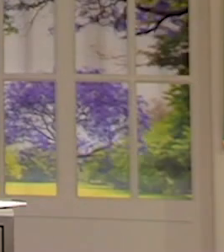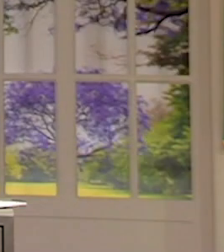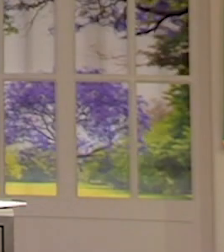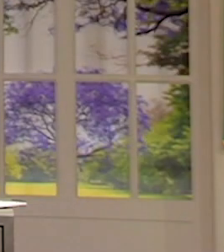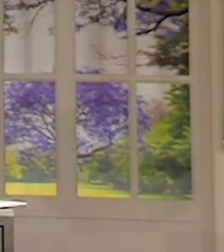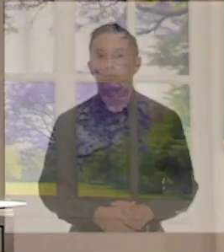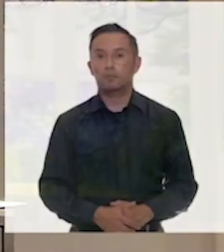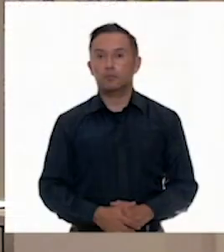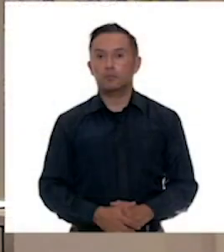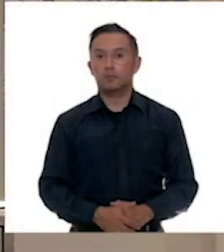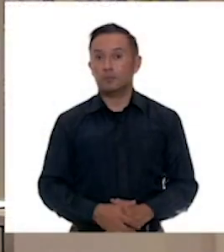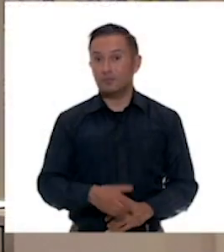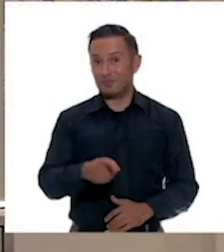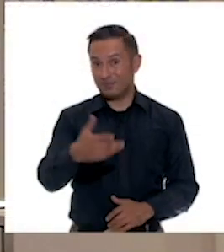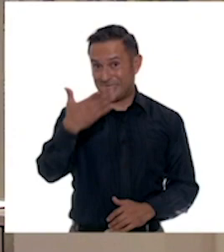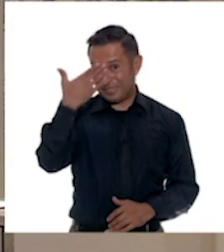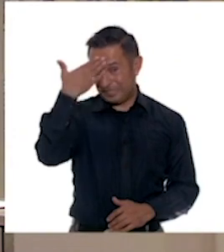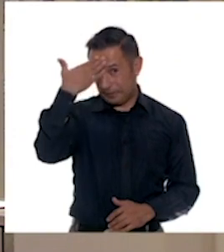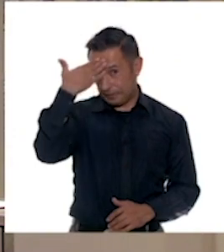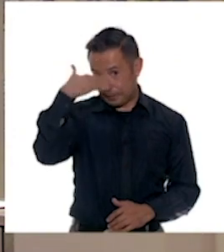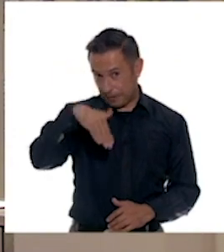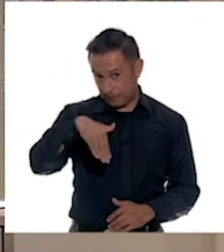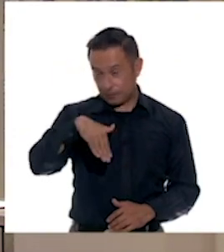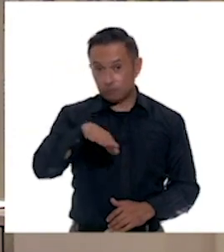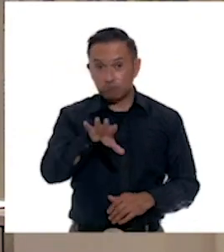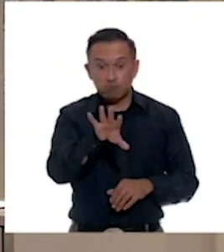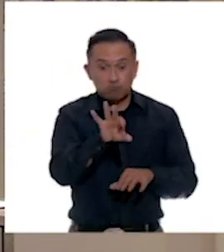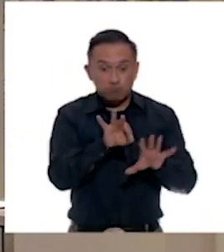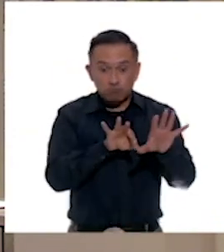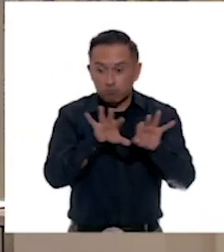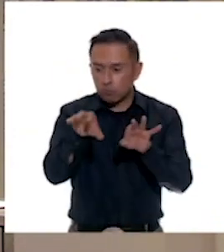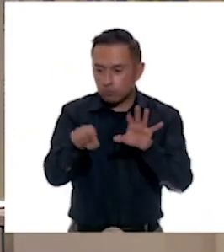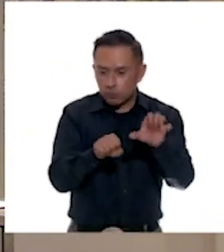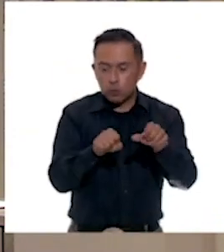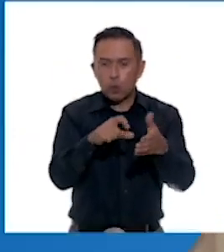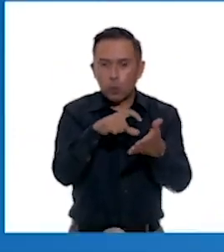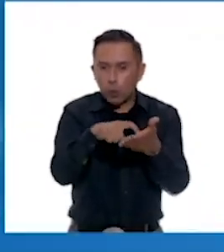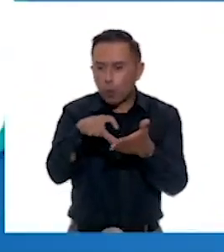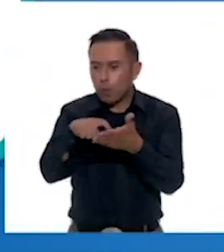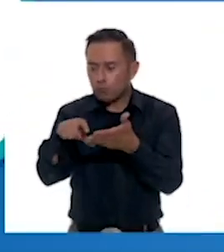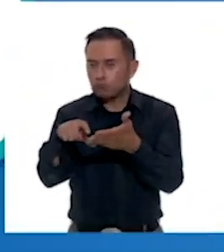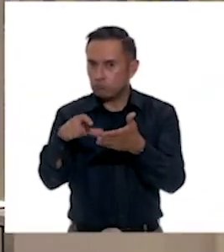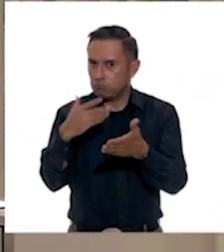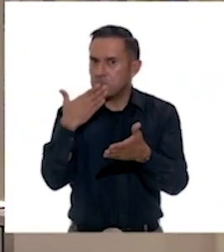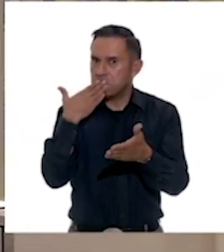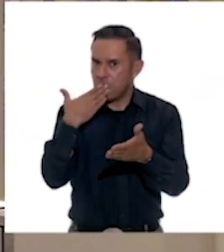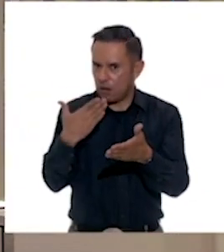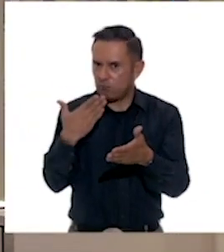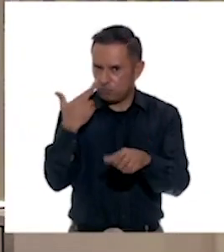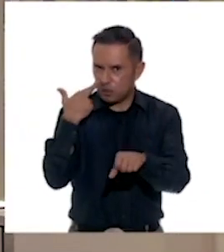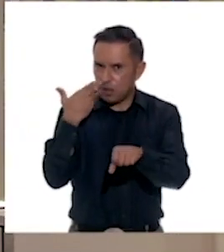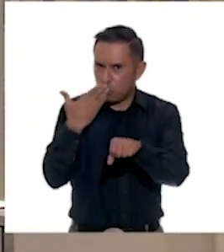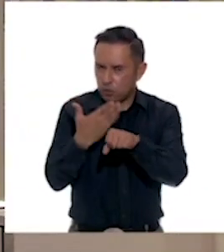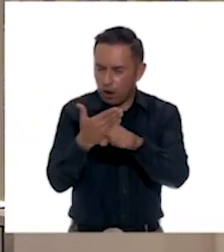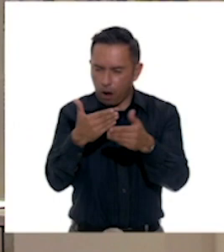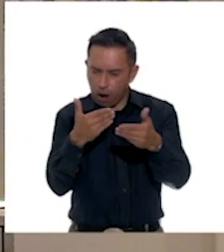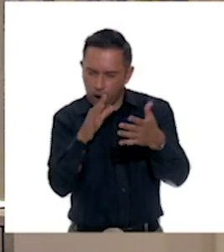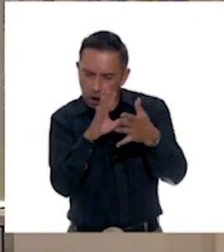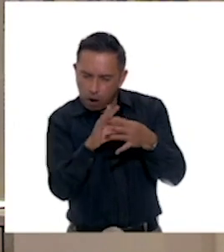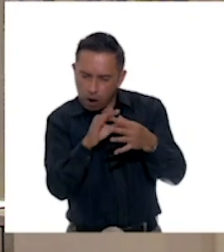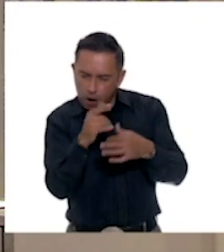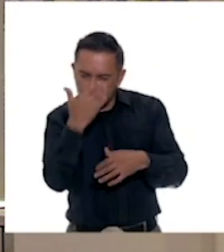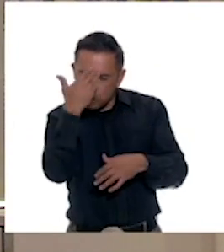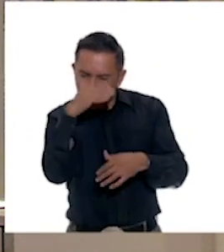Ya sabes qué es el consumo responsable e inteligente. De ahora en adelante, te invitamos a